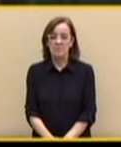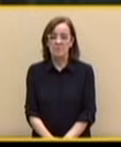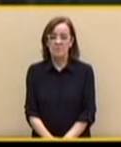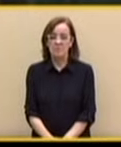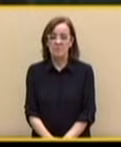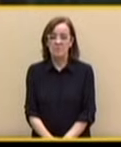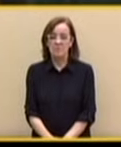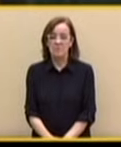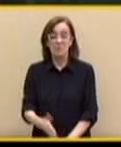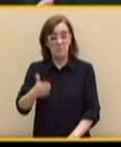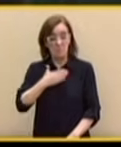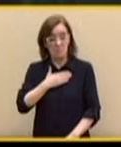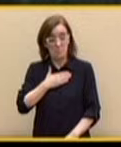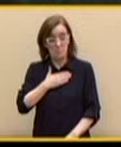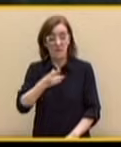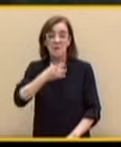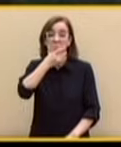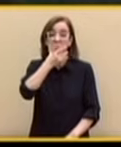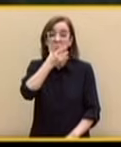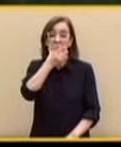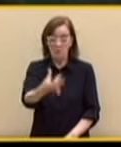A mí me daría vergüenza.